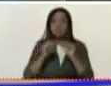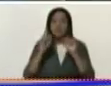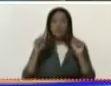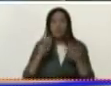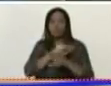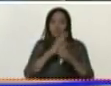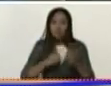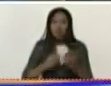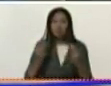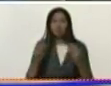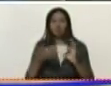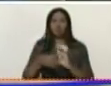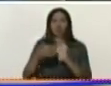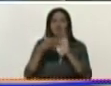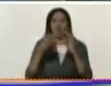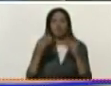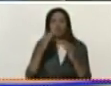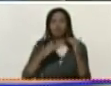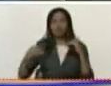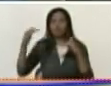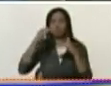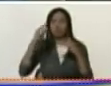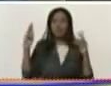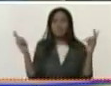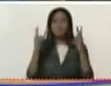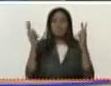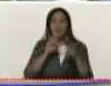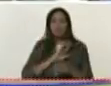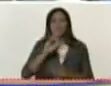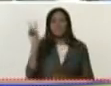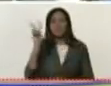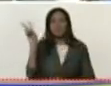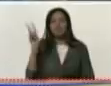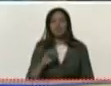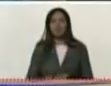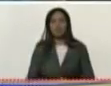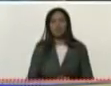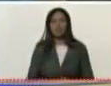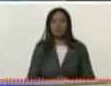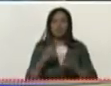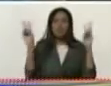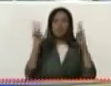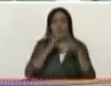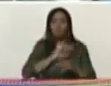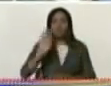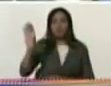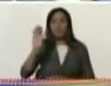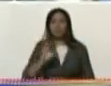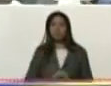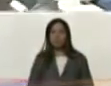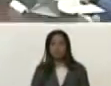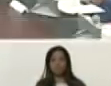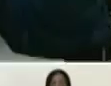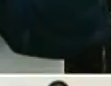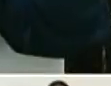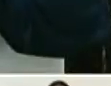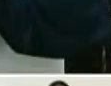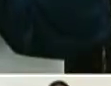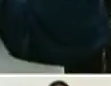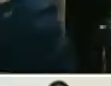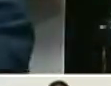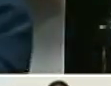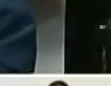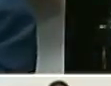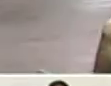mucha fuerza, con mucha unión, con mucha moral. ¡Que viva Venezuela! ¡Viva! ¡Que viva nuestra patria! ¡Que viva! Hasta la